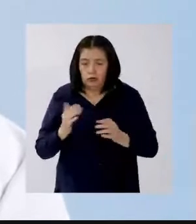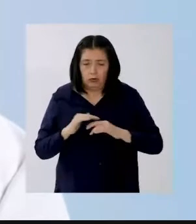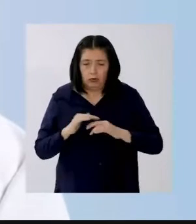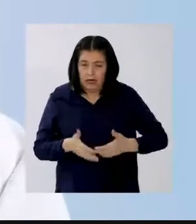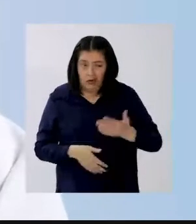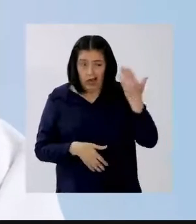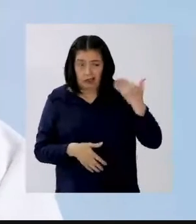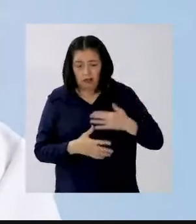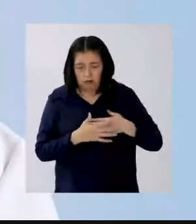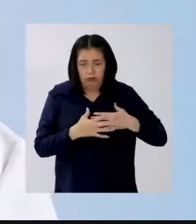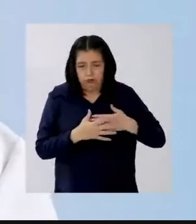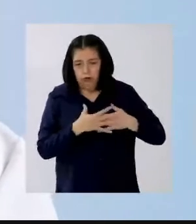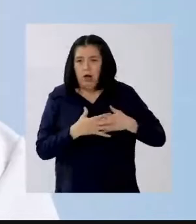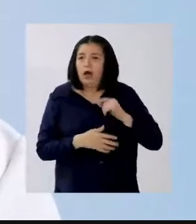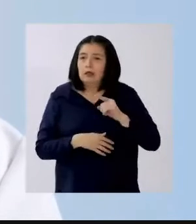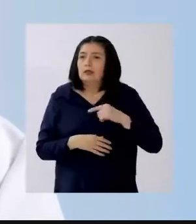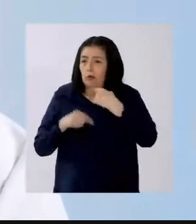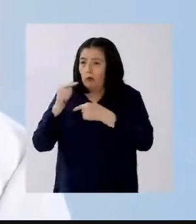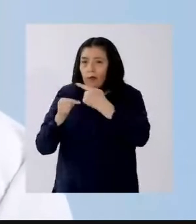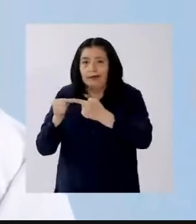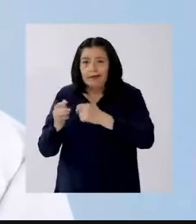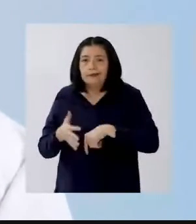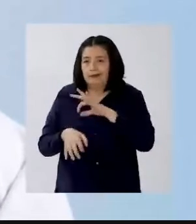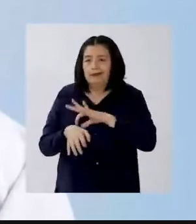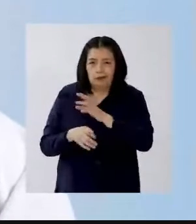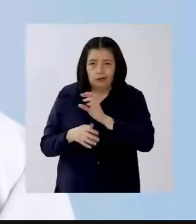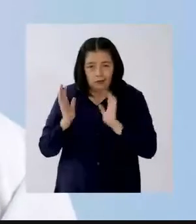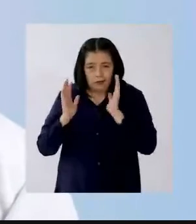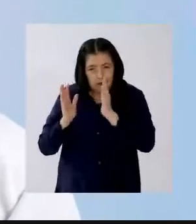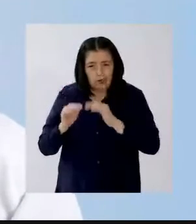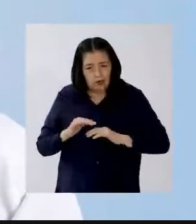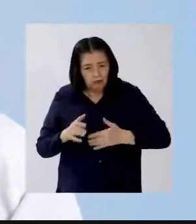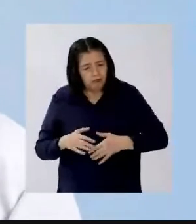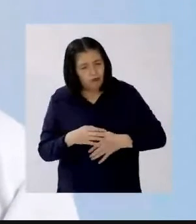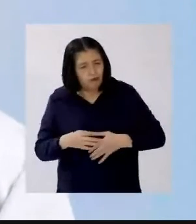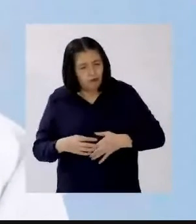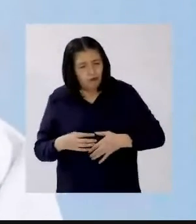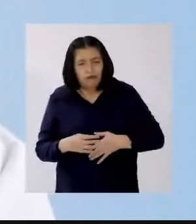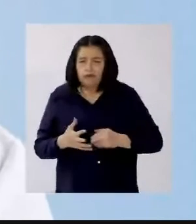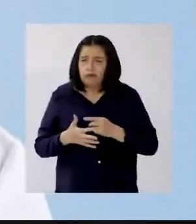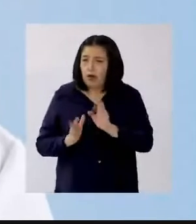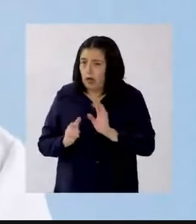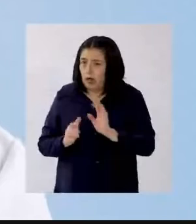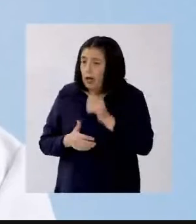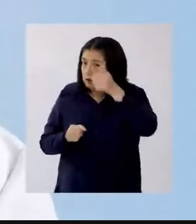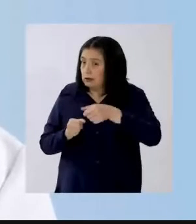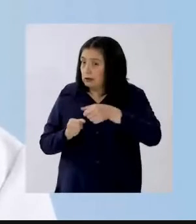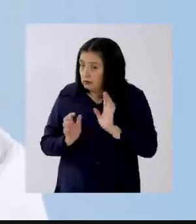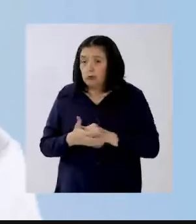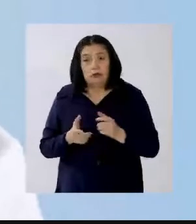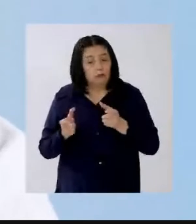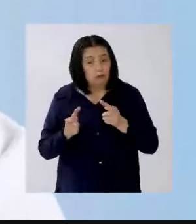embarazo anterior, no olvides comentarlo al personal de salud que atiende tus controles prenatales y recordar que